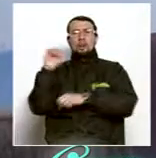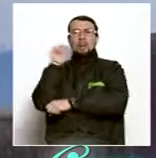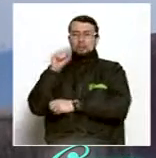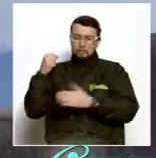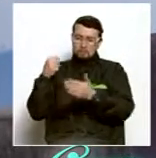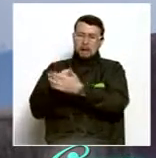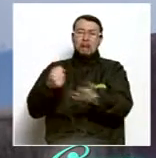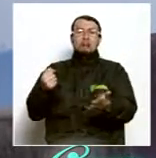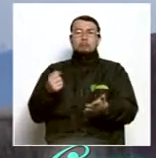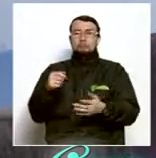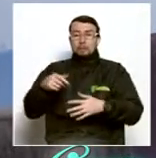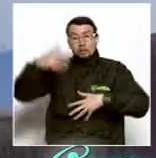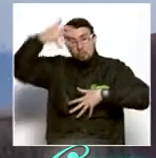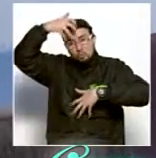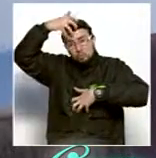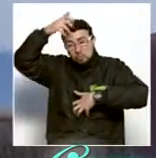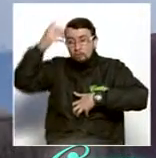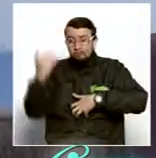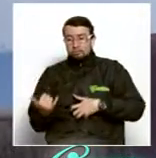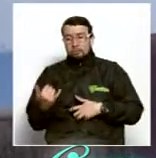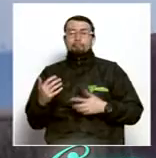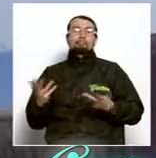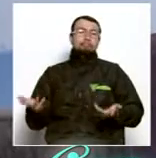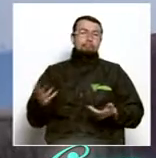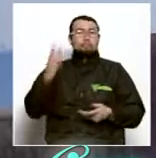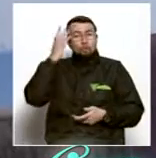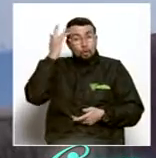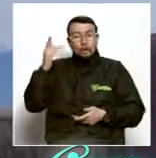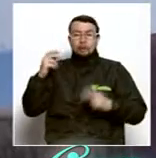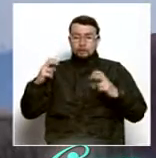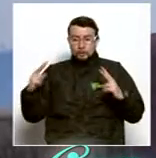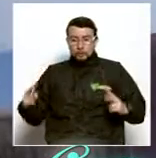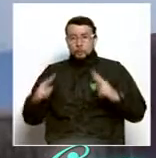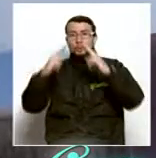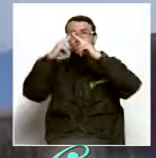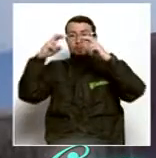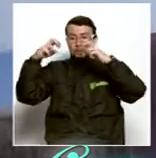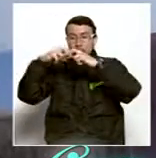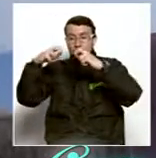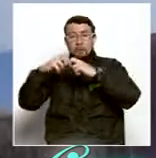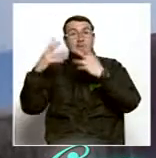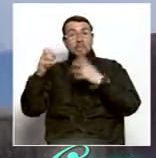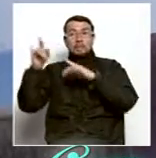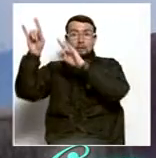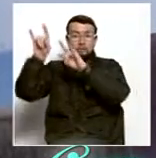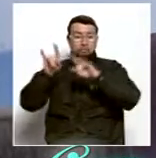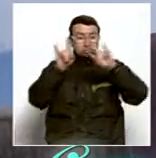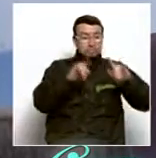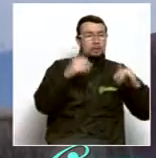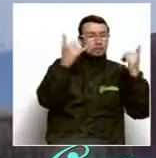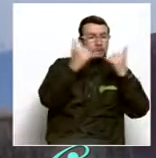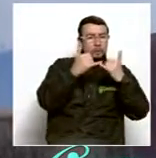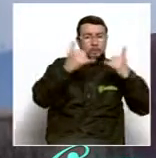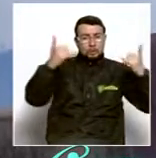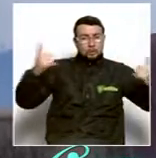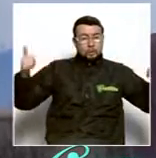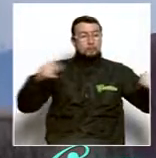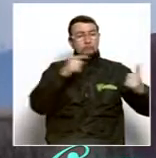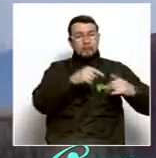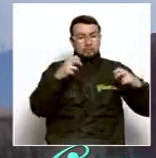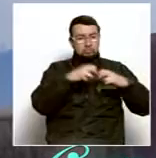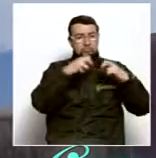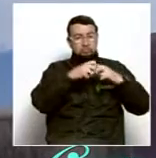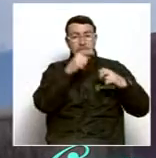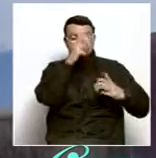obedecen principalmente a esos intereses económicos y mineros. Se quiere llevar energía eléctrica hacia la cordillera central para empezar a